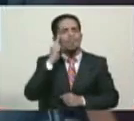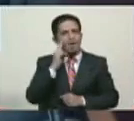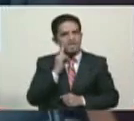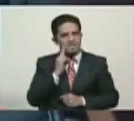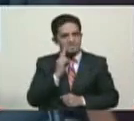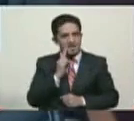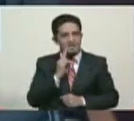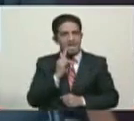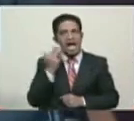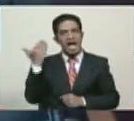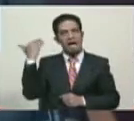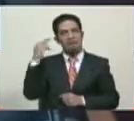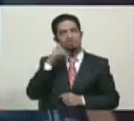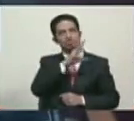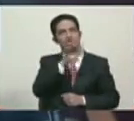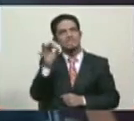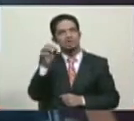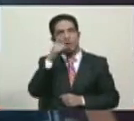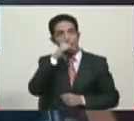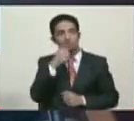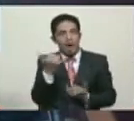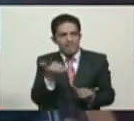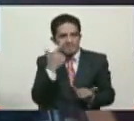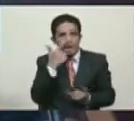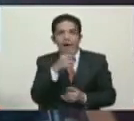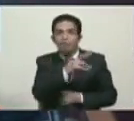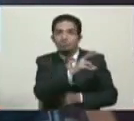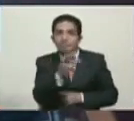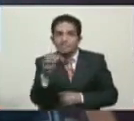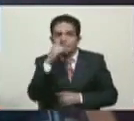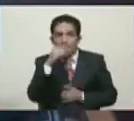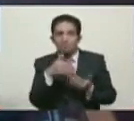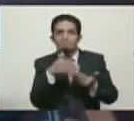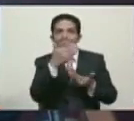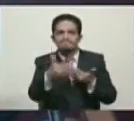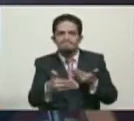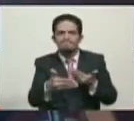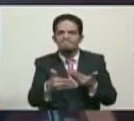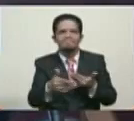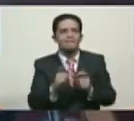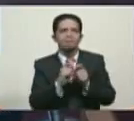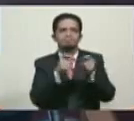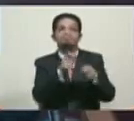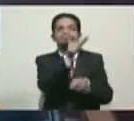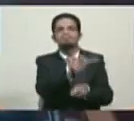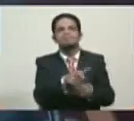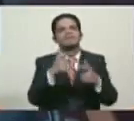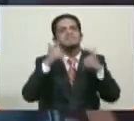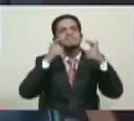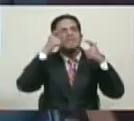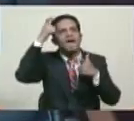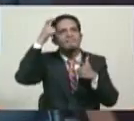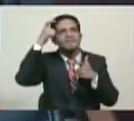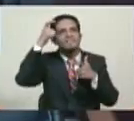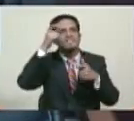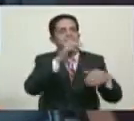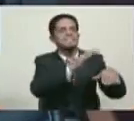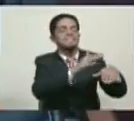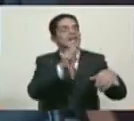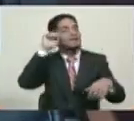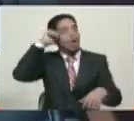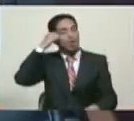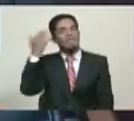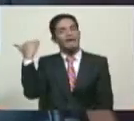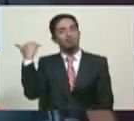años, todavía siembra el pánico en el enemigo. Fue Chávez, el constituyente, que invocando a Bolívar y a